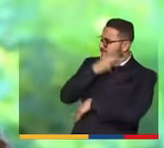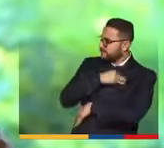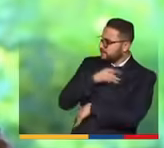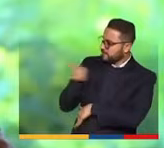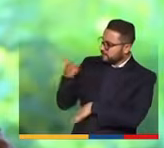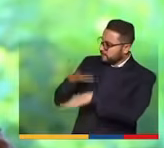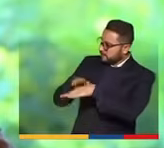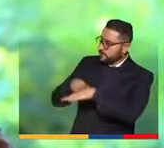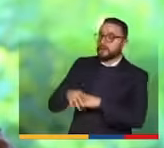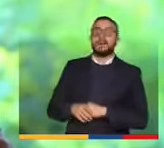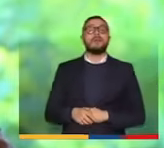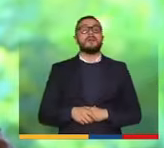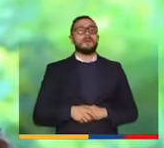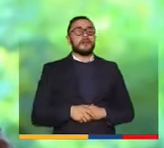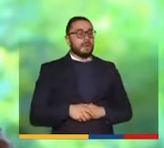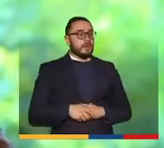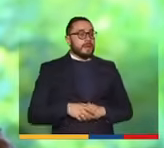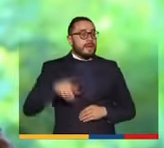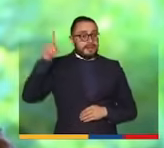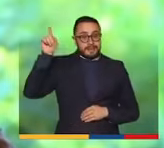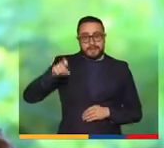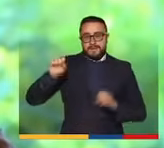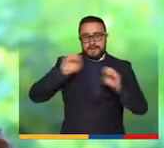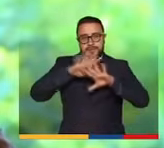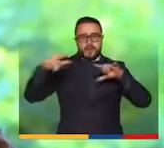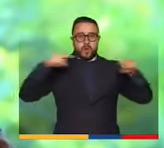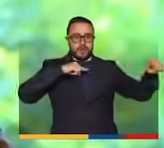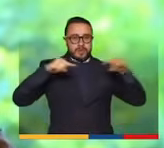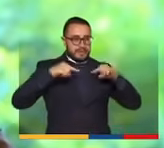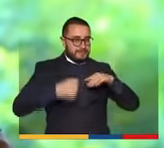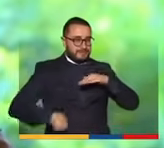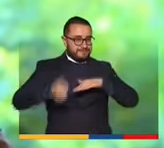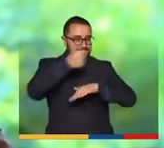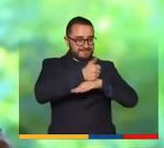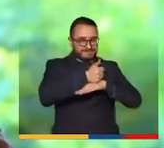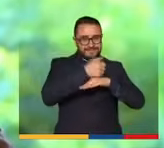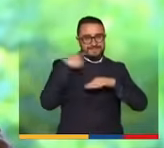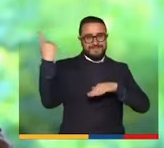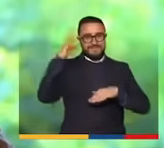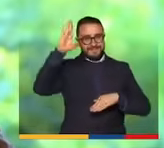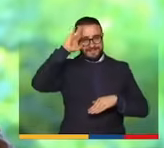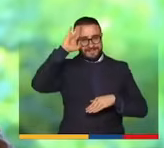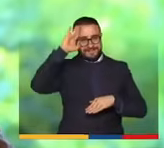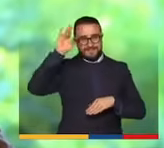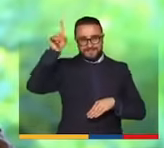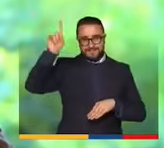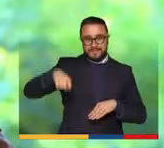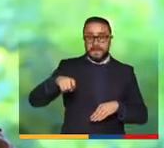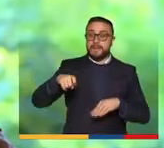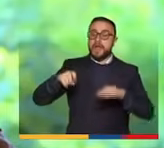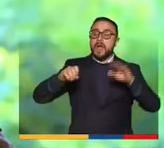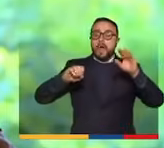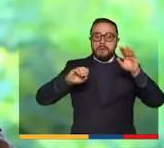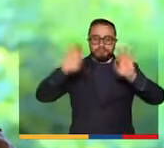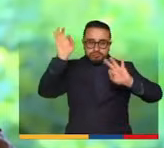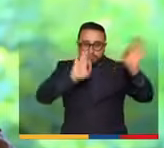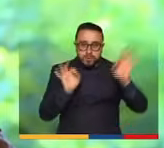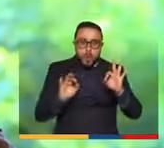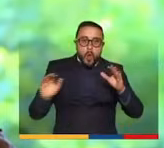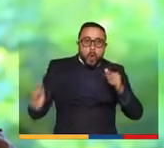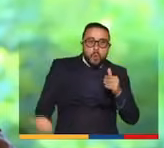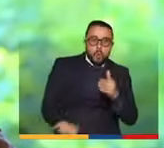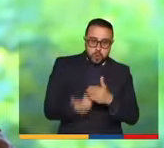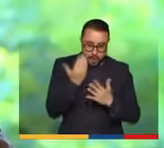debe, pues obviamente en coordinación con el director general de la policía, organizar la